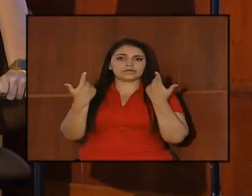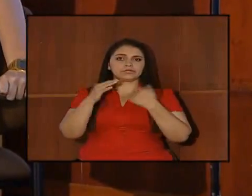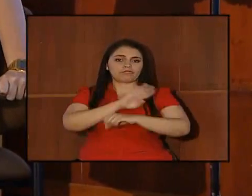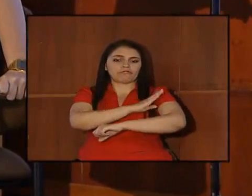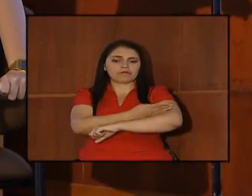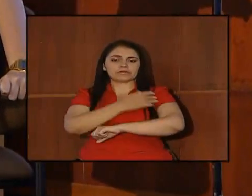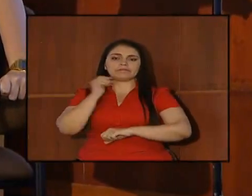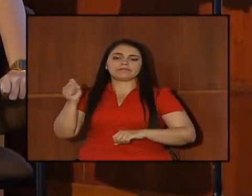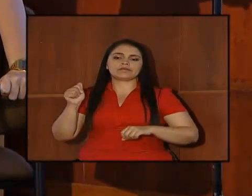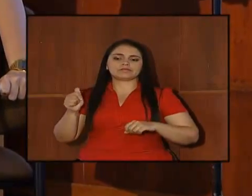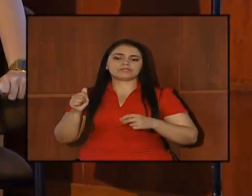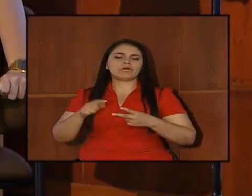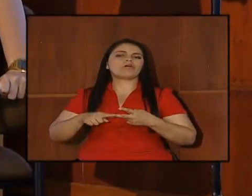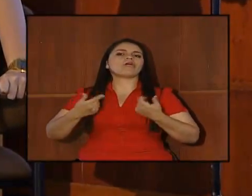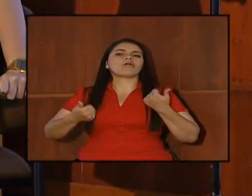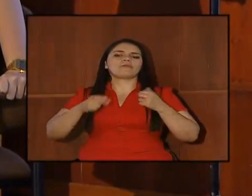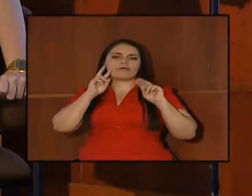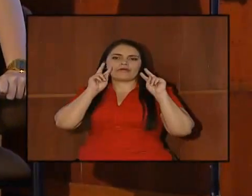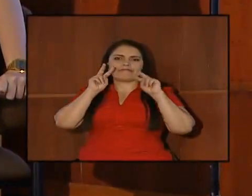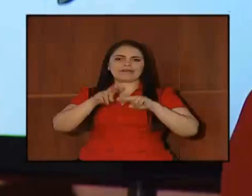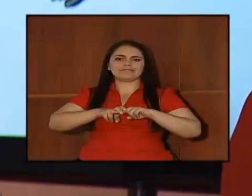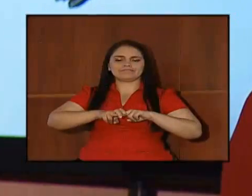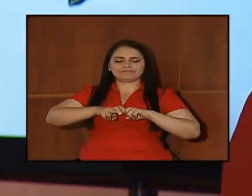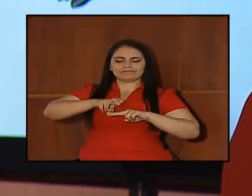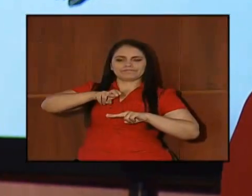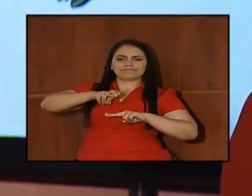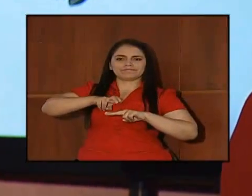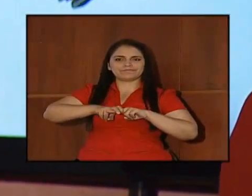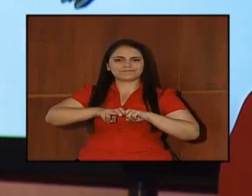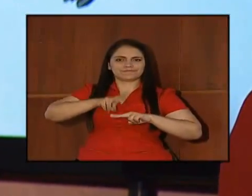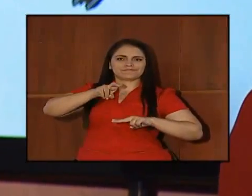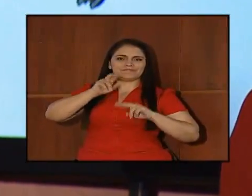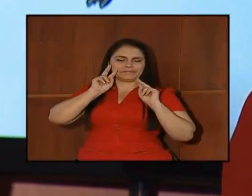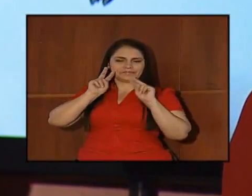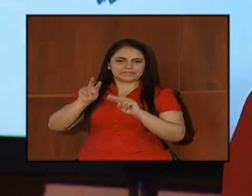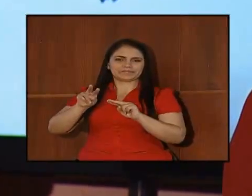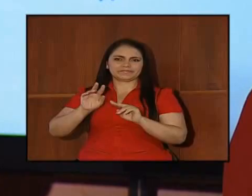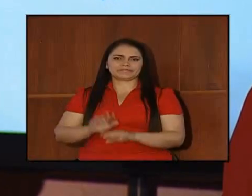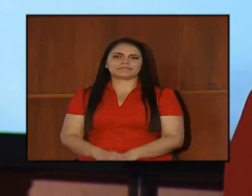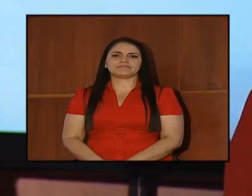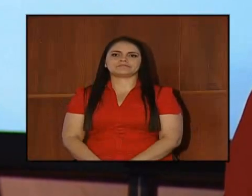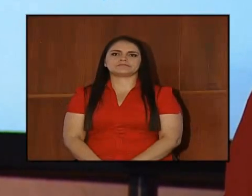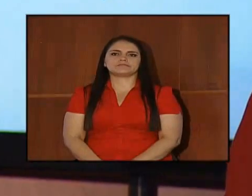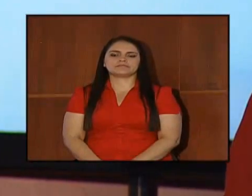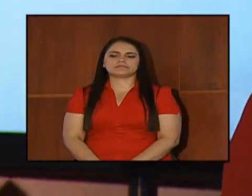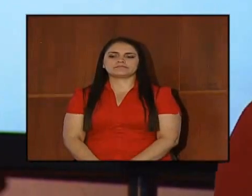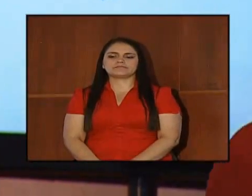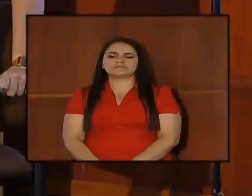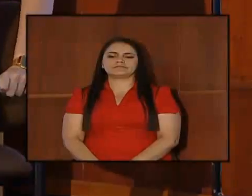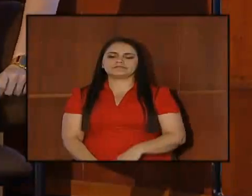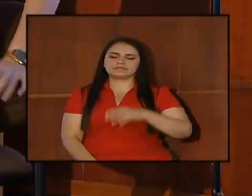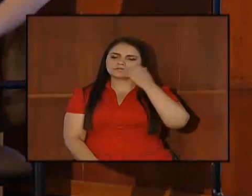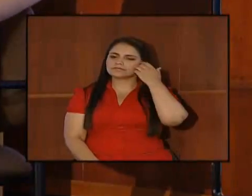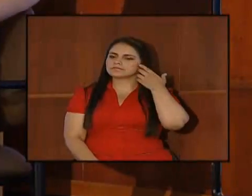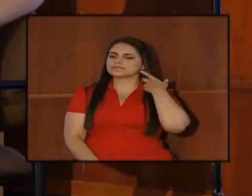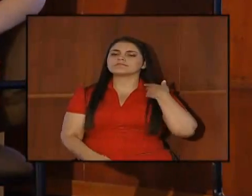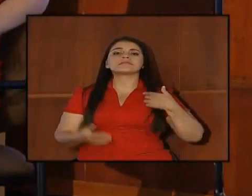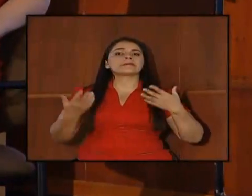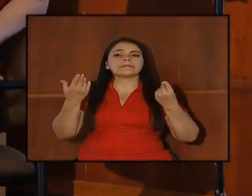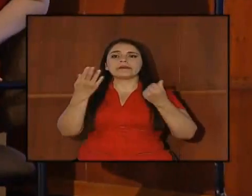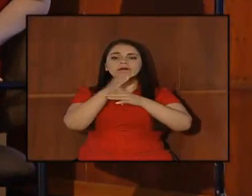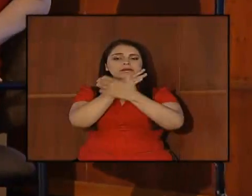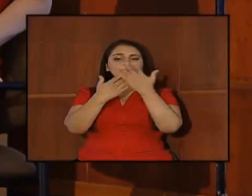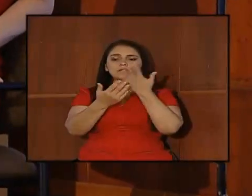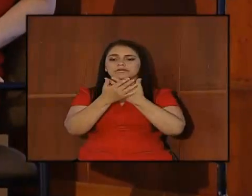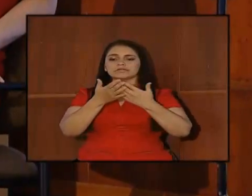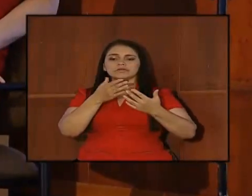es que levante la cadera cada 15 minutos, como lo está haciendo en este momento Isabel. Si no tiene fuerza en las manos, puede